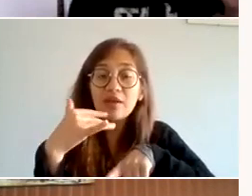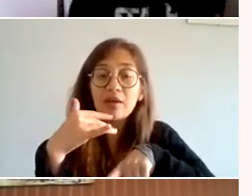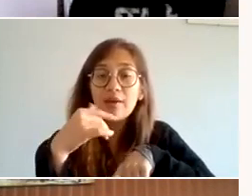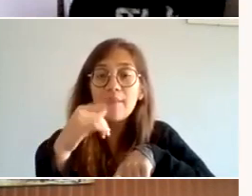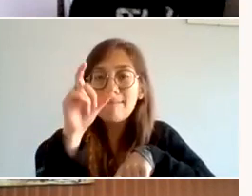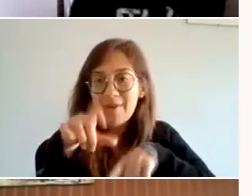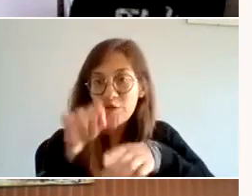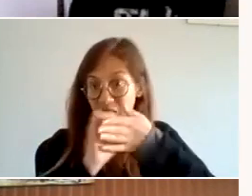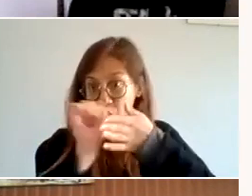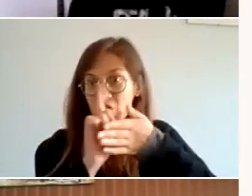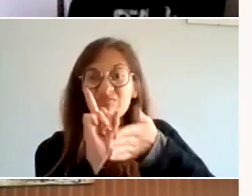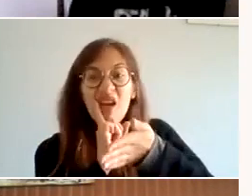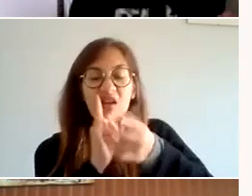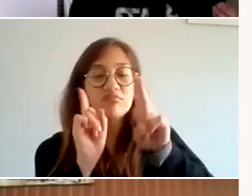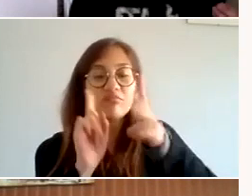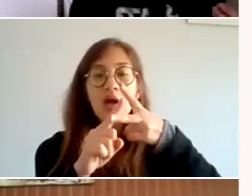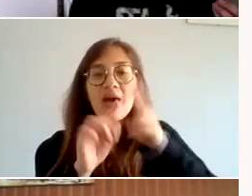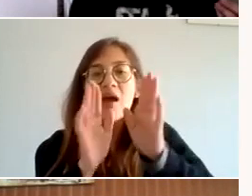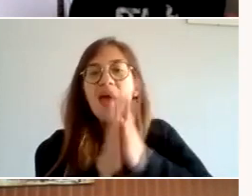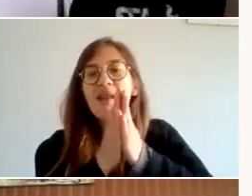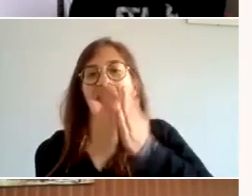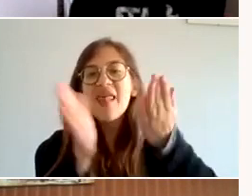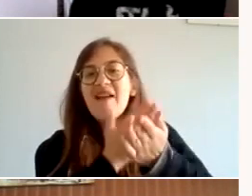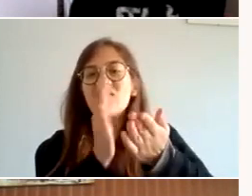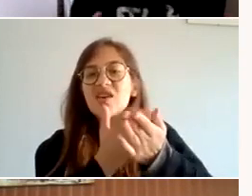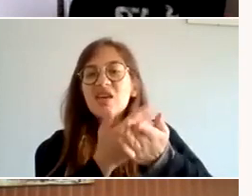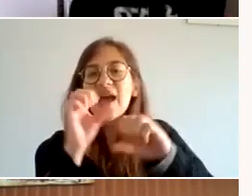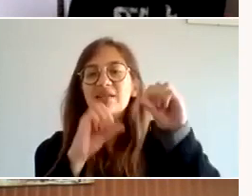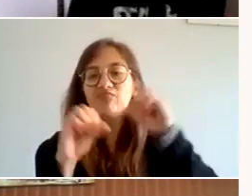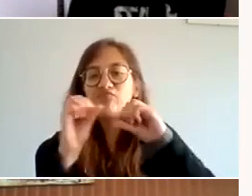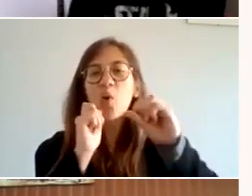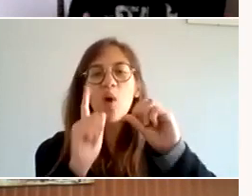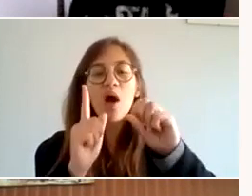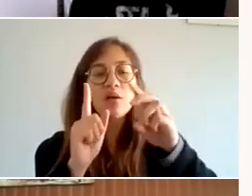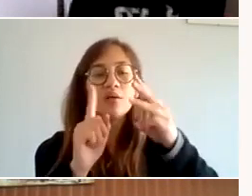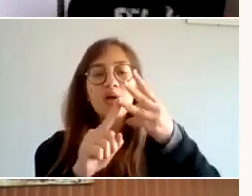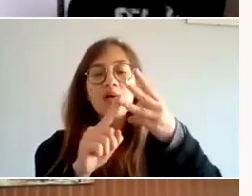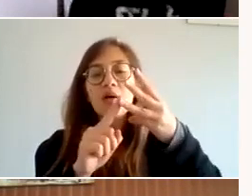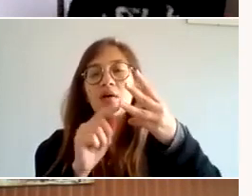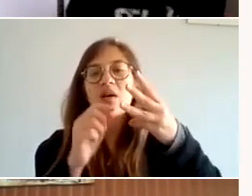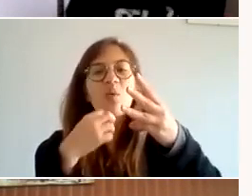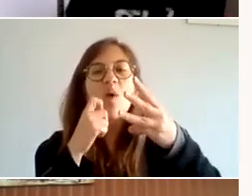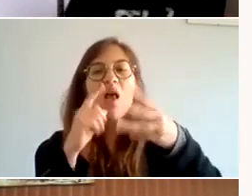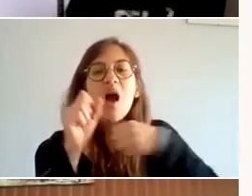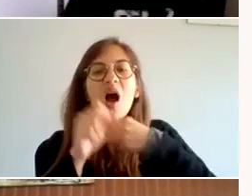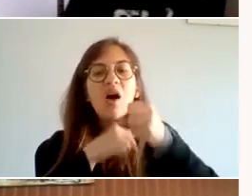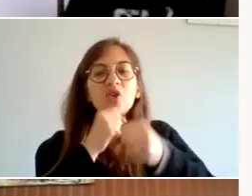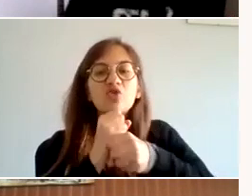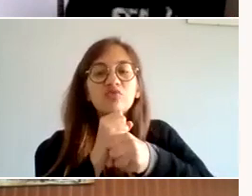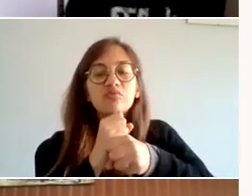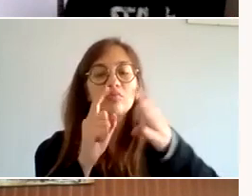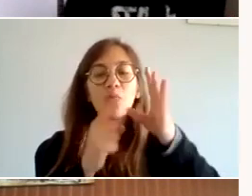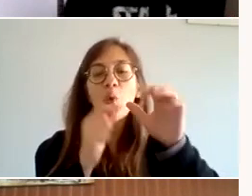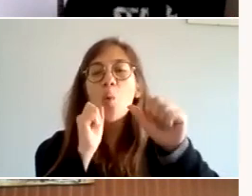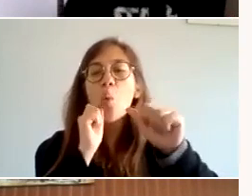la revista científica donde quieres buscar, el volumen, el año, el idioma, puedes ir buscando por bastante más,